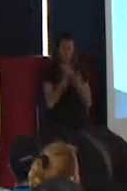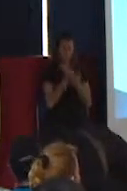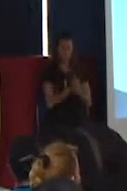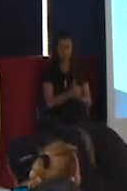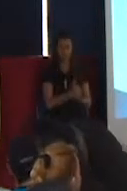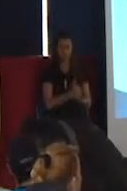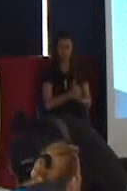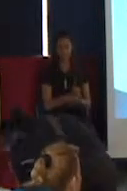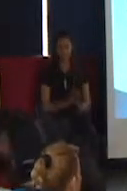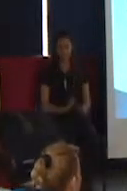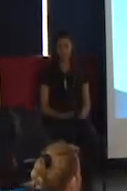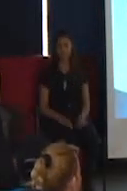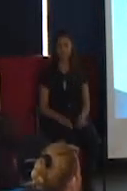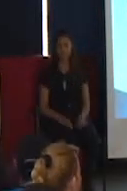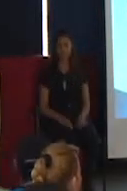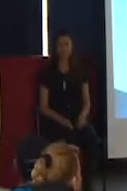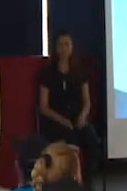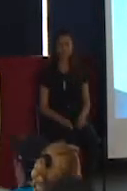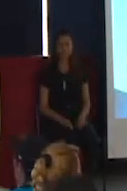gestación.